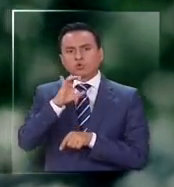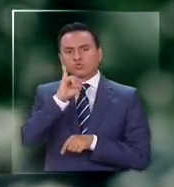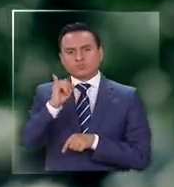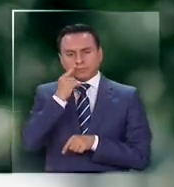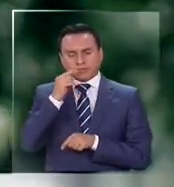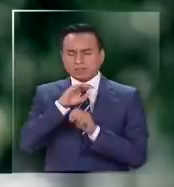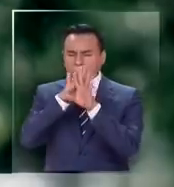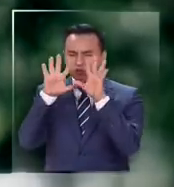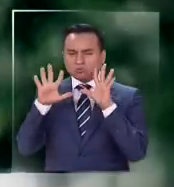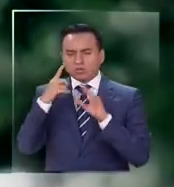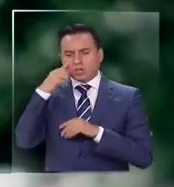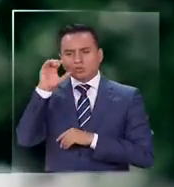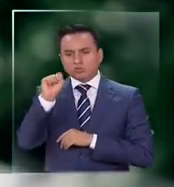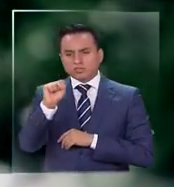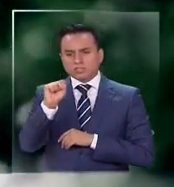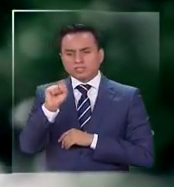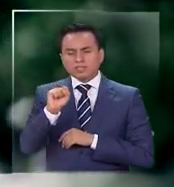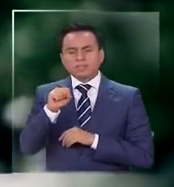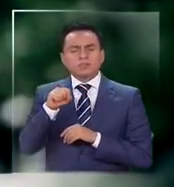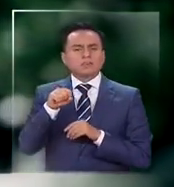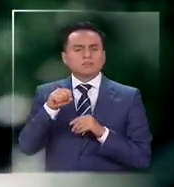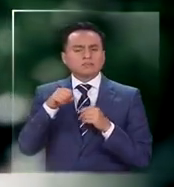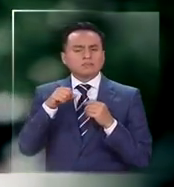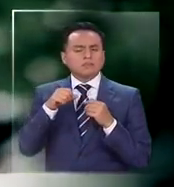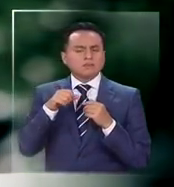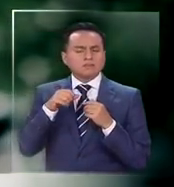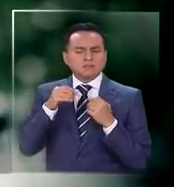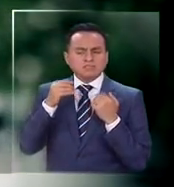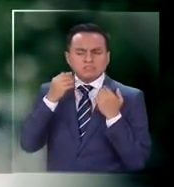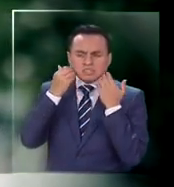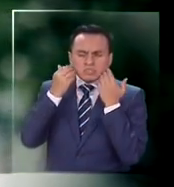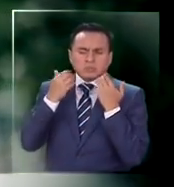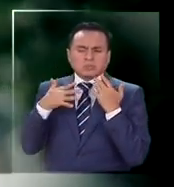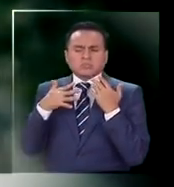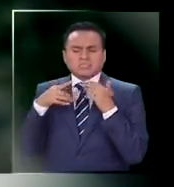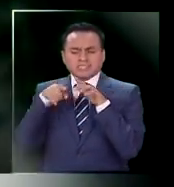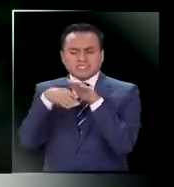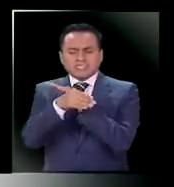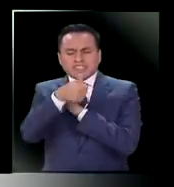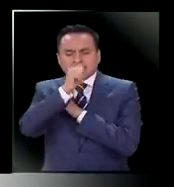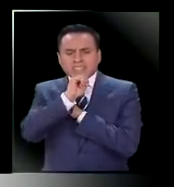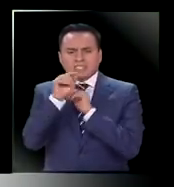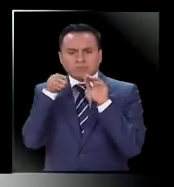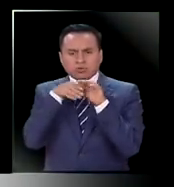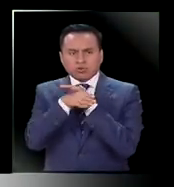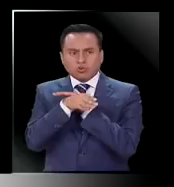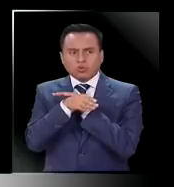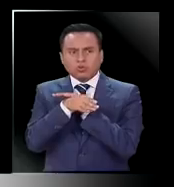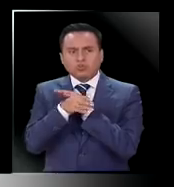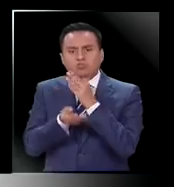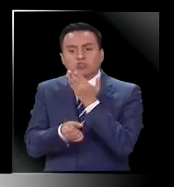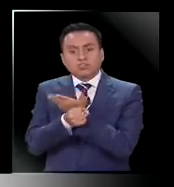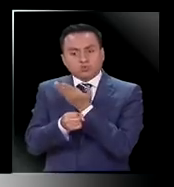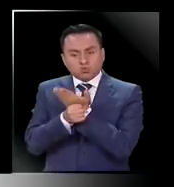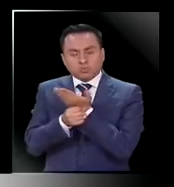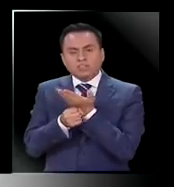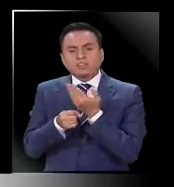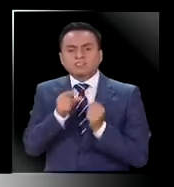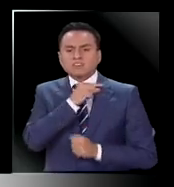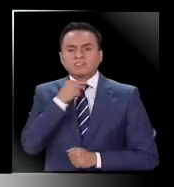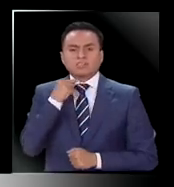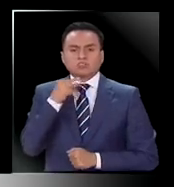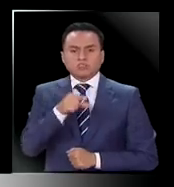claro. Reconoce con pudor haber accedido al espacio íntimo y a las solicitudes del